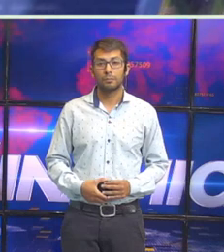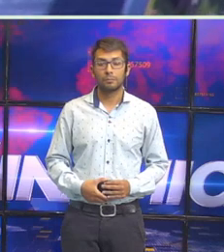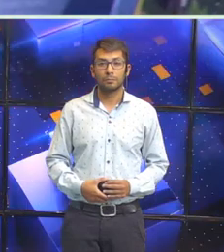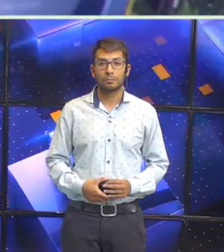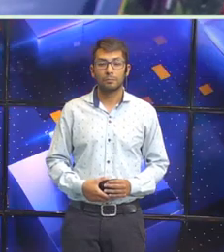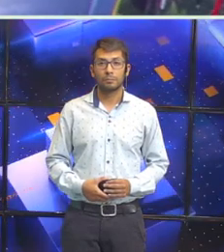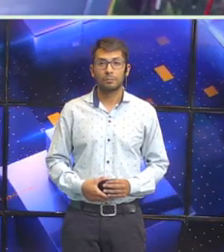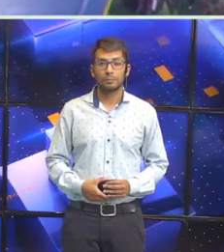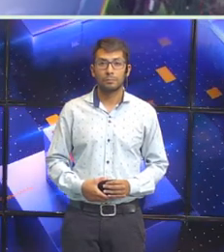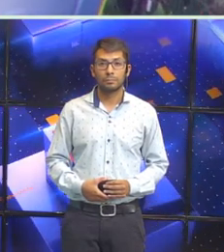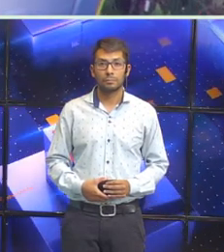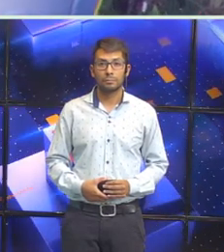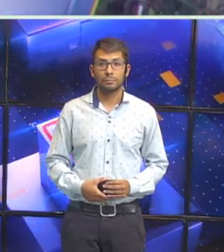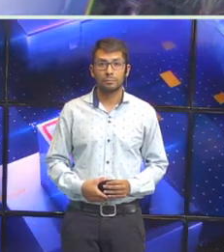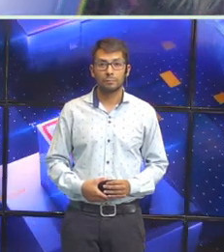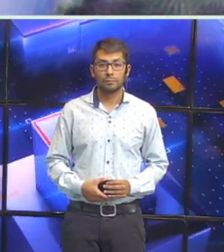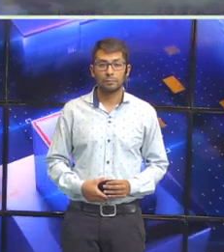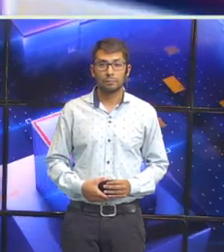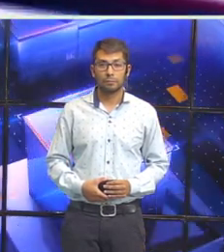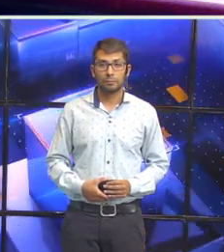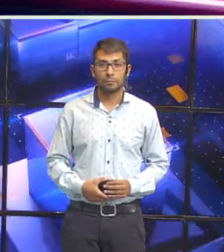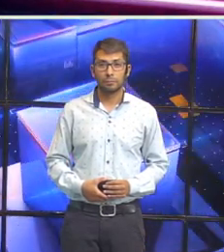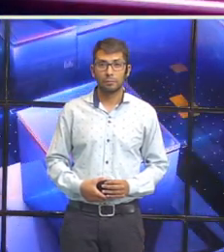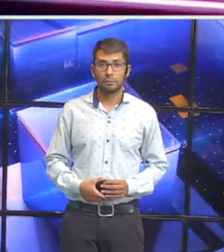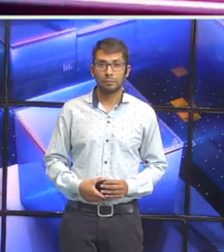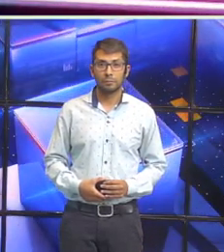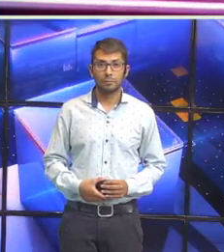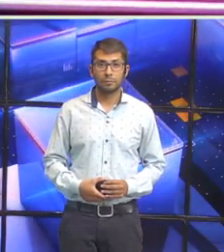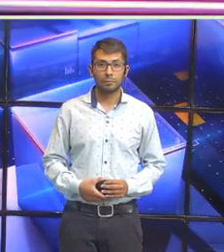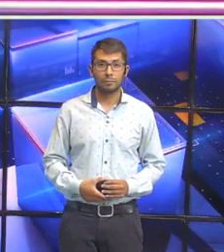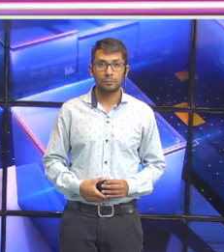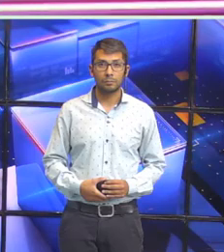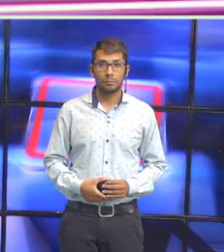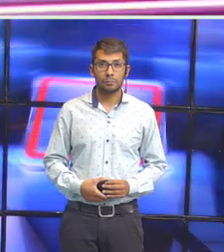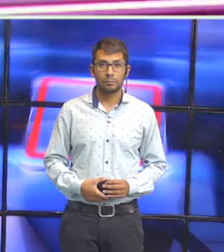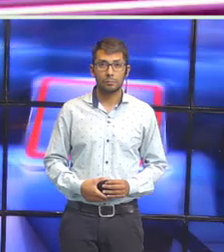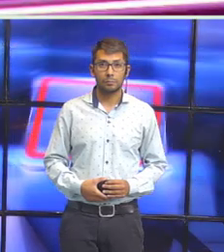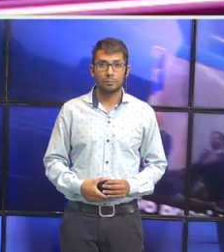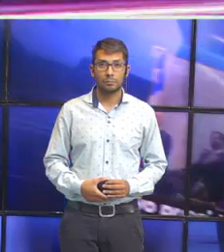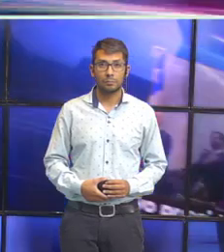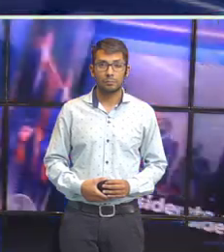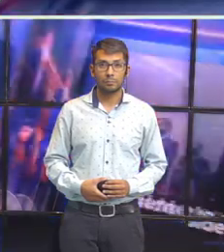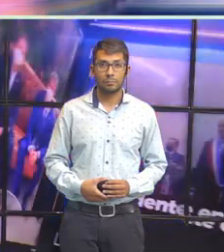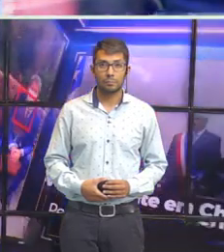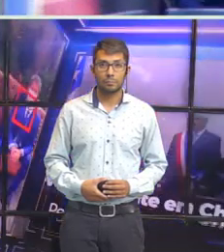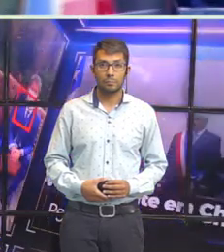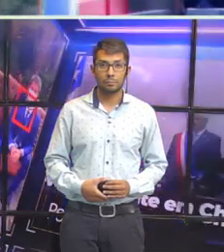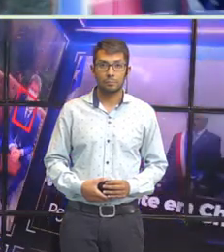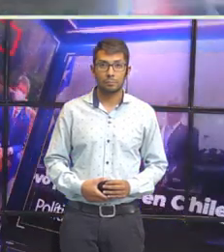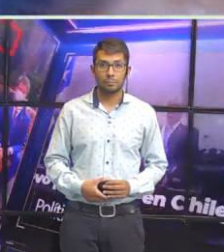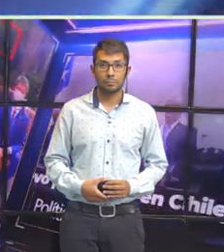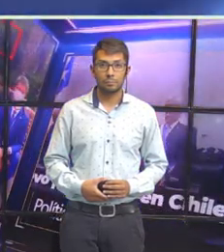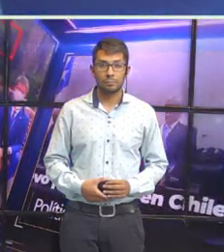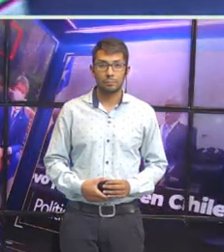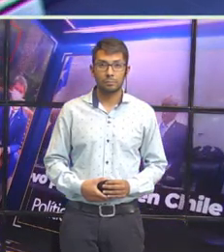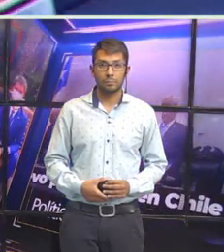si bien significa un un esfuerzo en este momento para las empresas de alguna manera ella cuenta